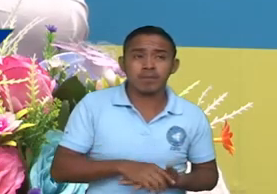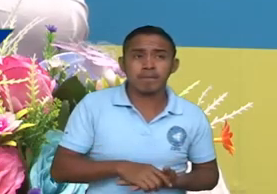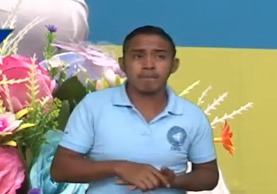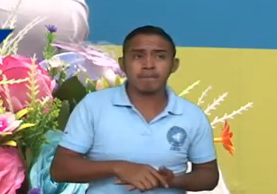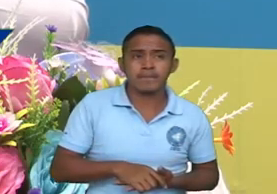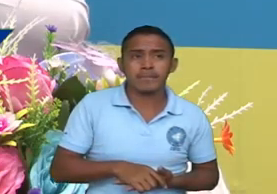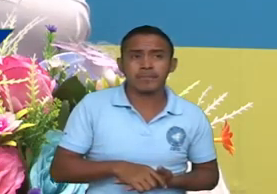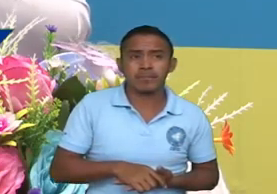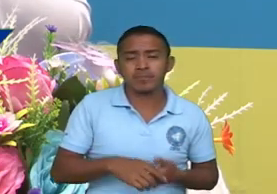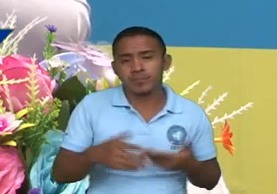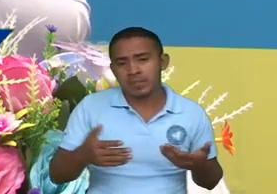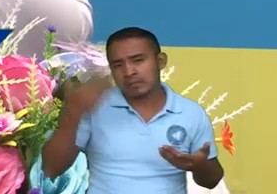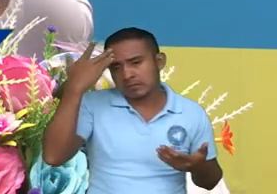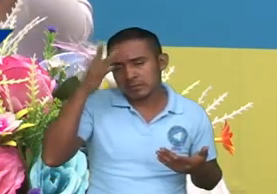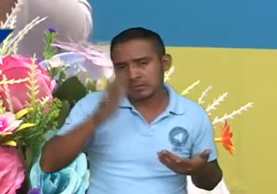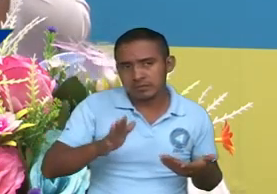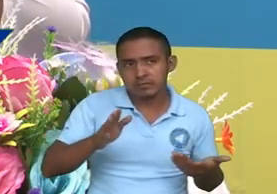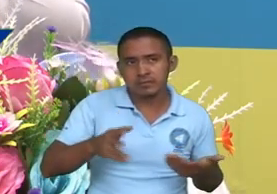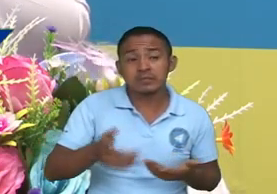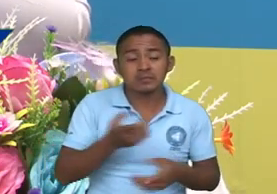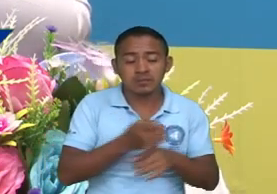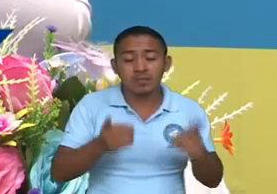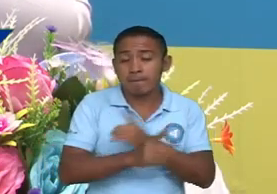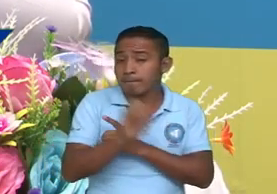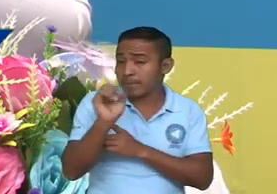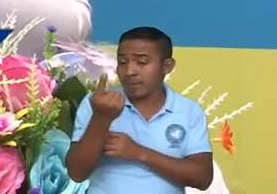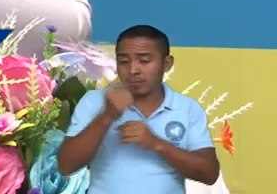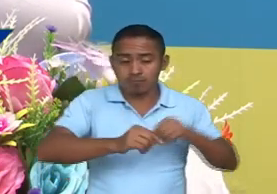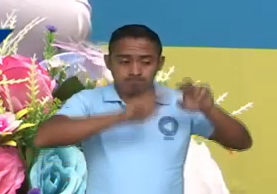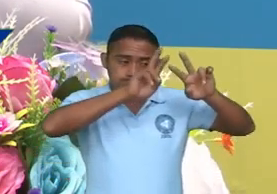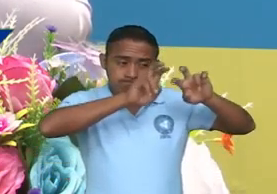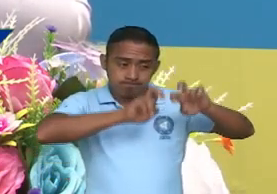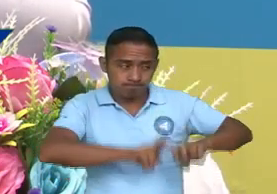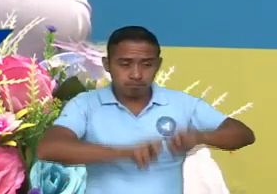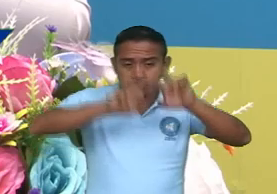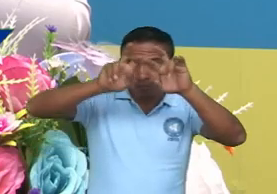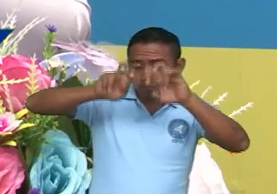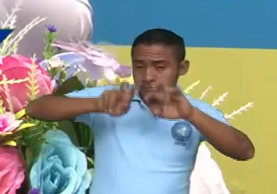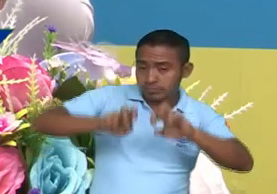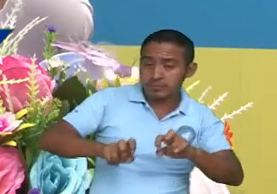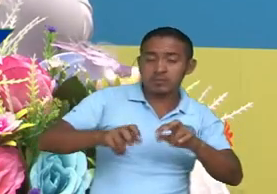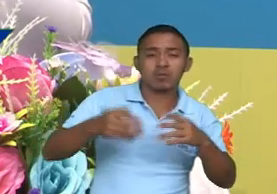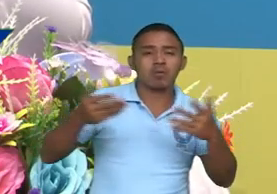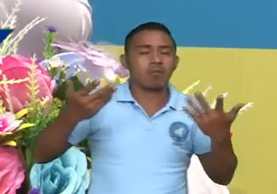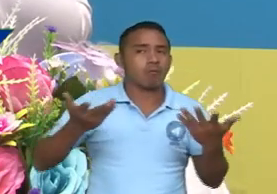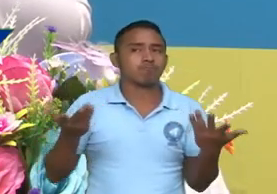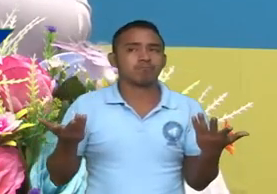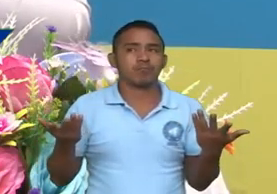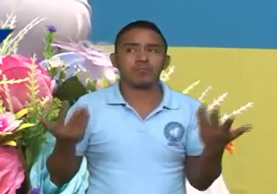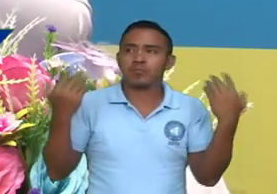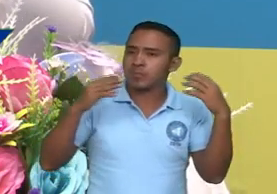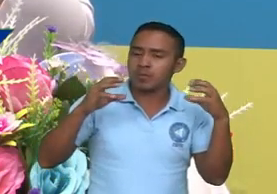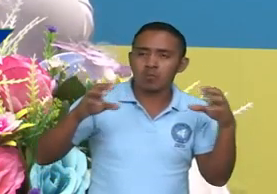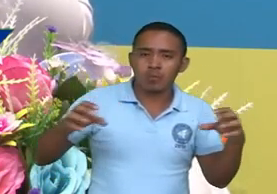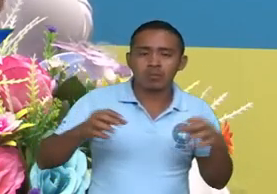lamentablemente los padres, porque es una situación que en realidad afecta a toda la familia en general, se